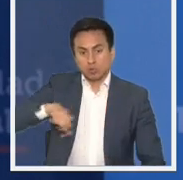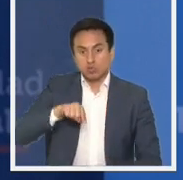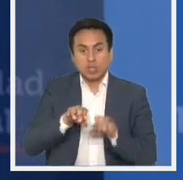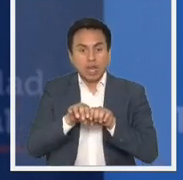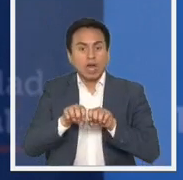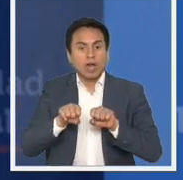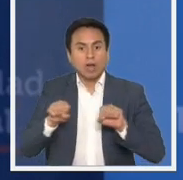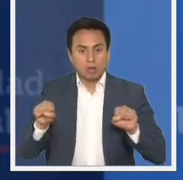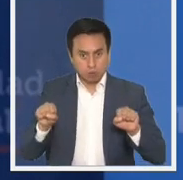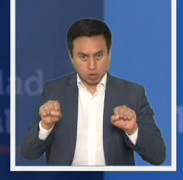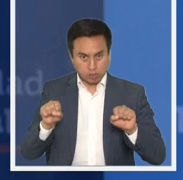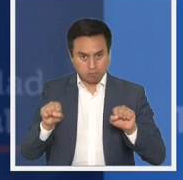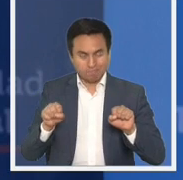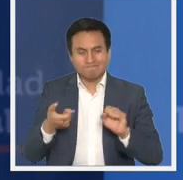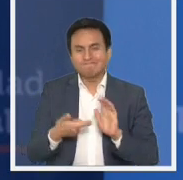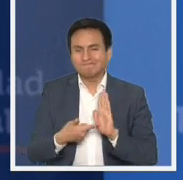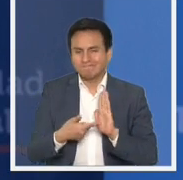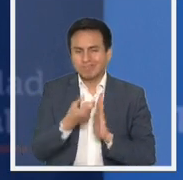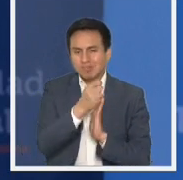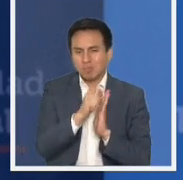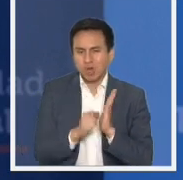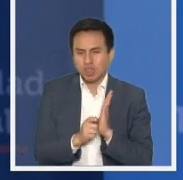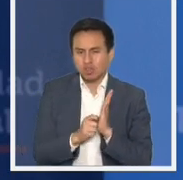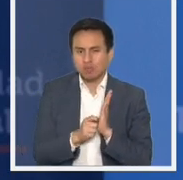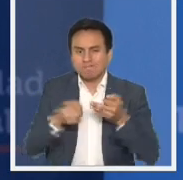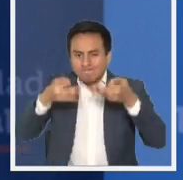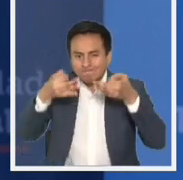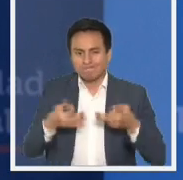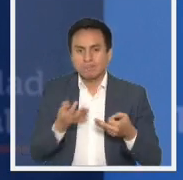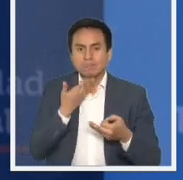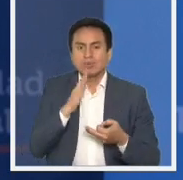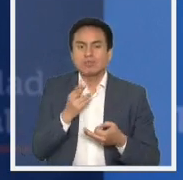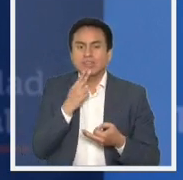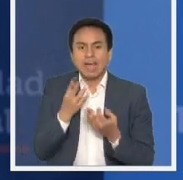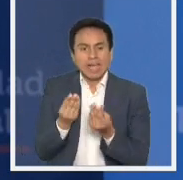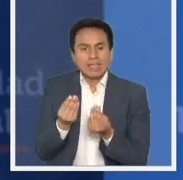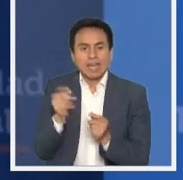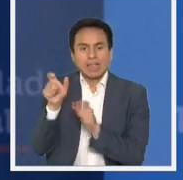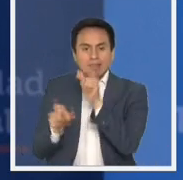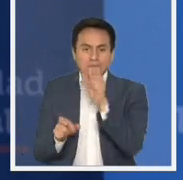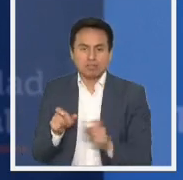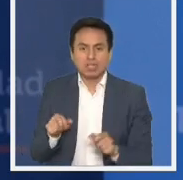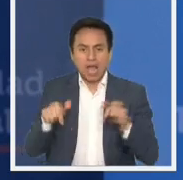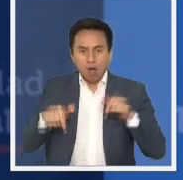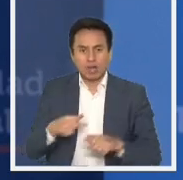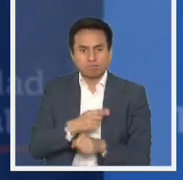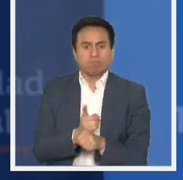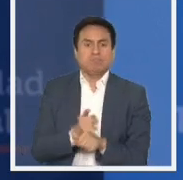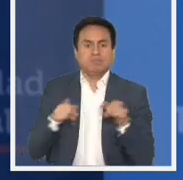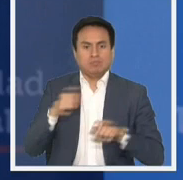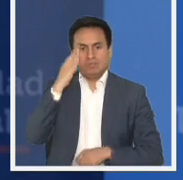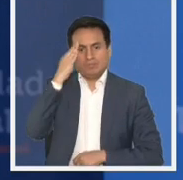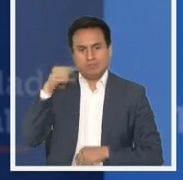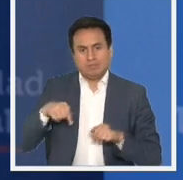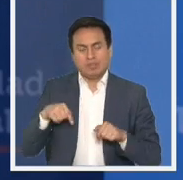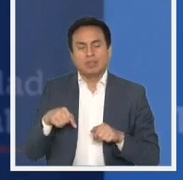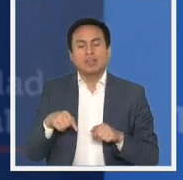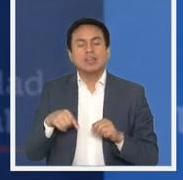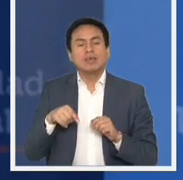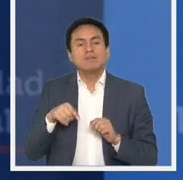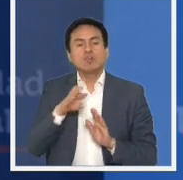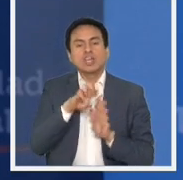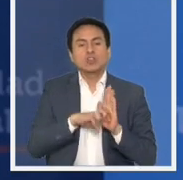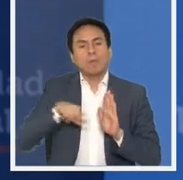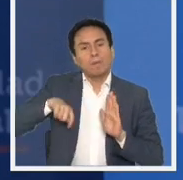acuerdo se concreta una mejor calidad de vida para las personas ahora mismo y en el proyecto de